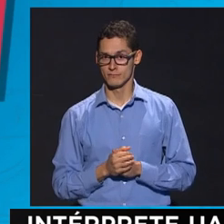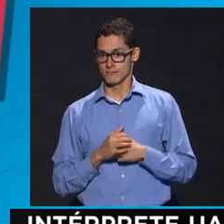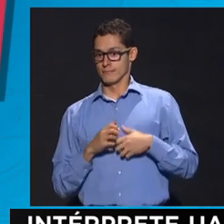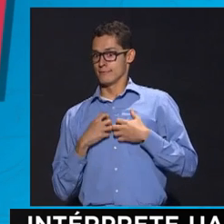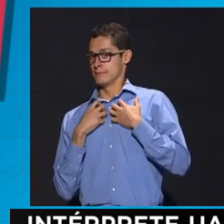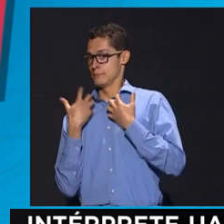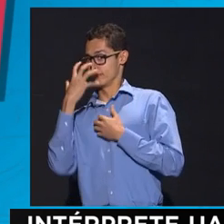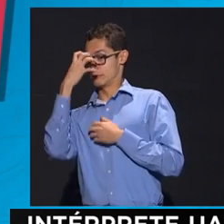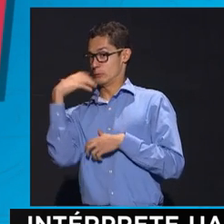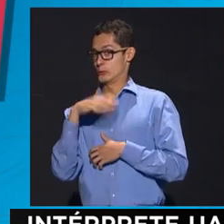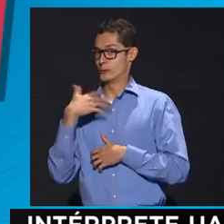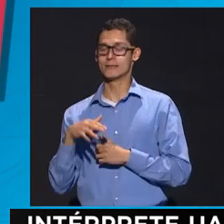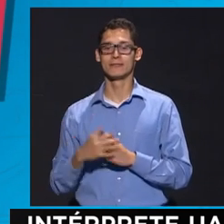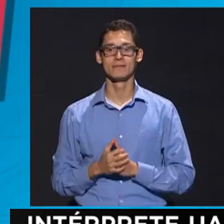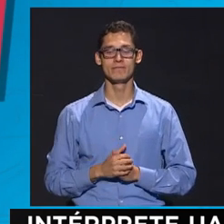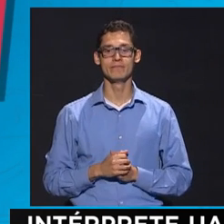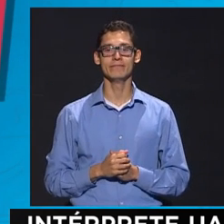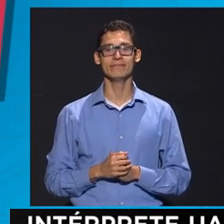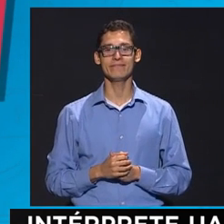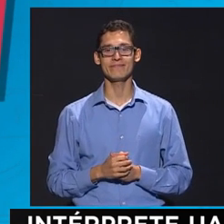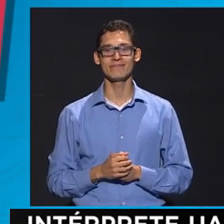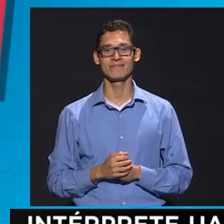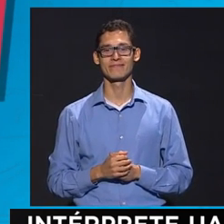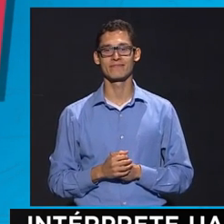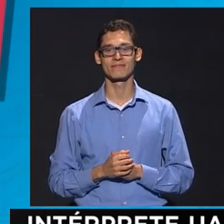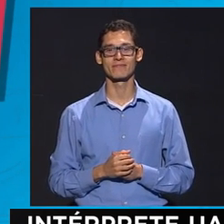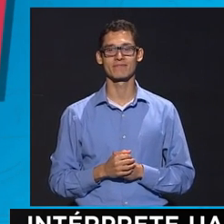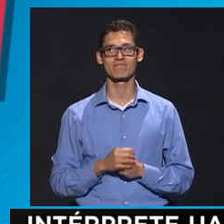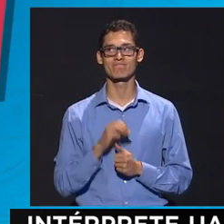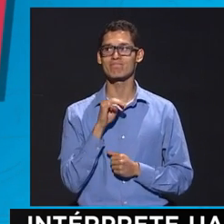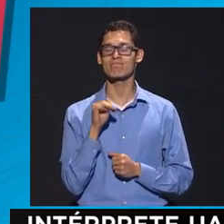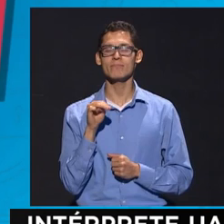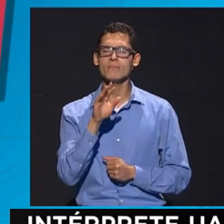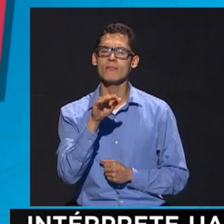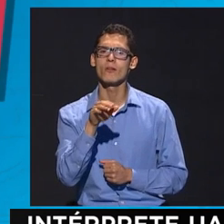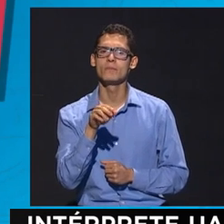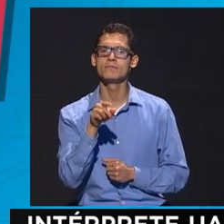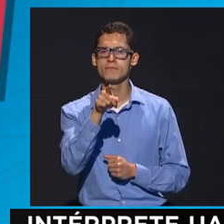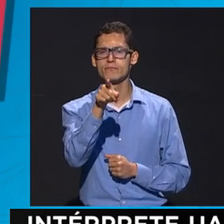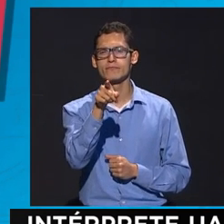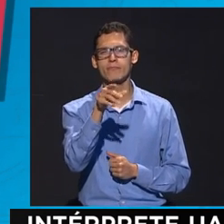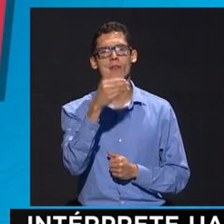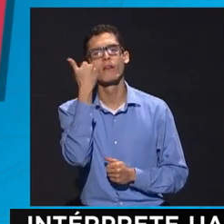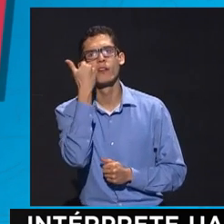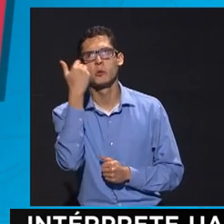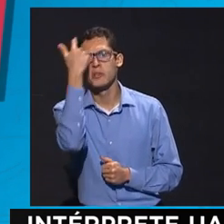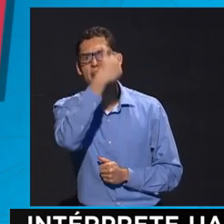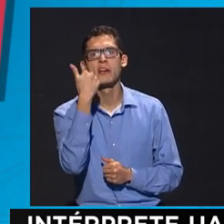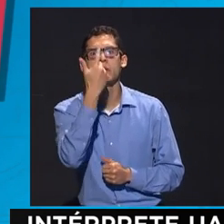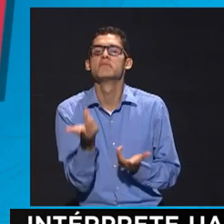miedo y cuando se está enfermo cómo se